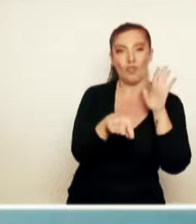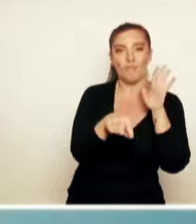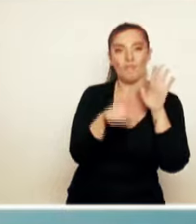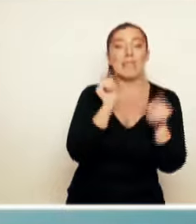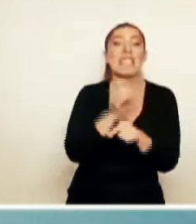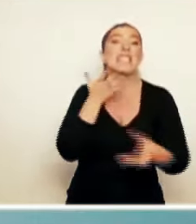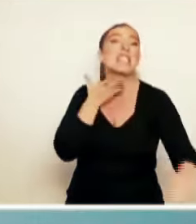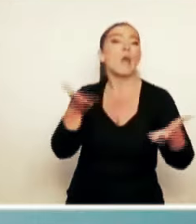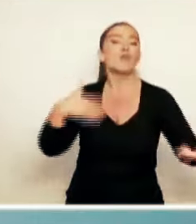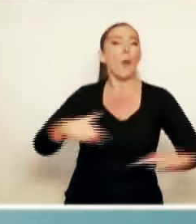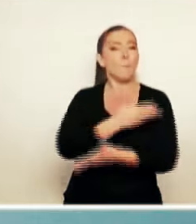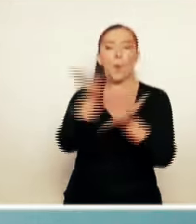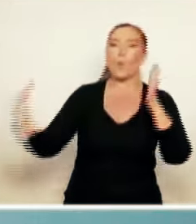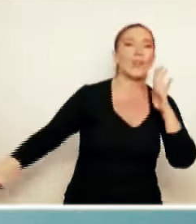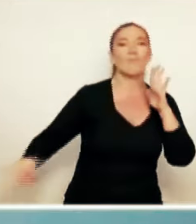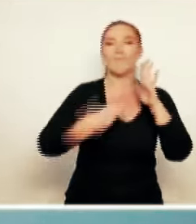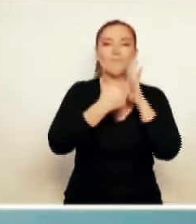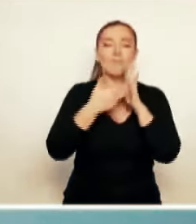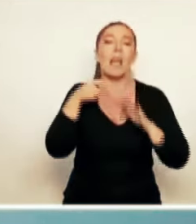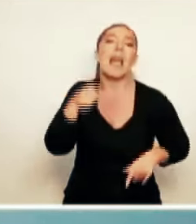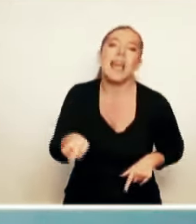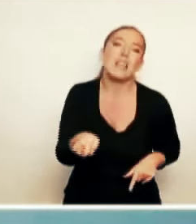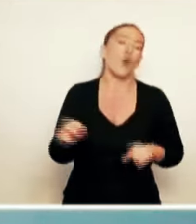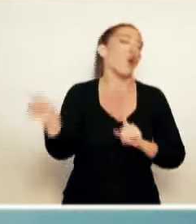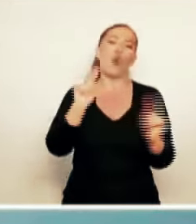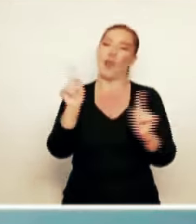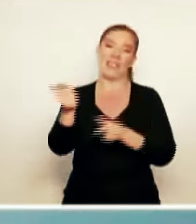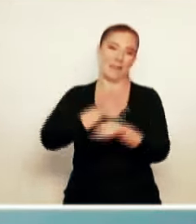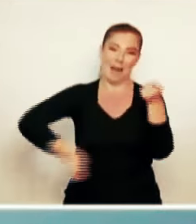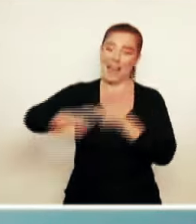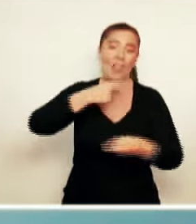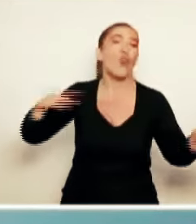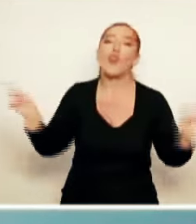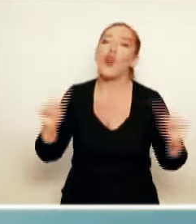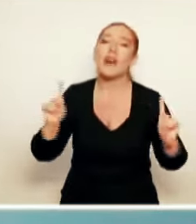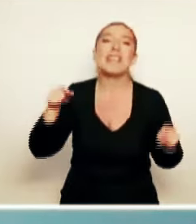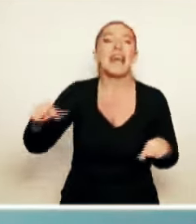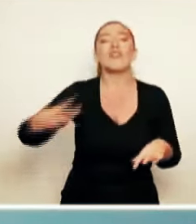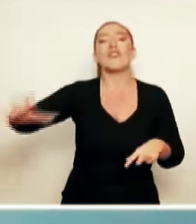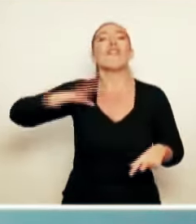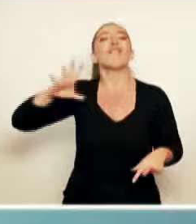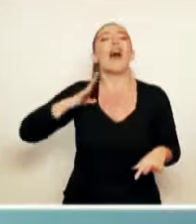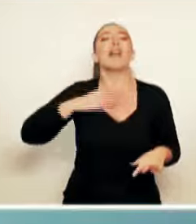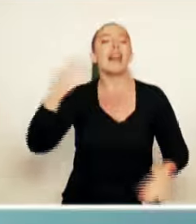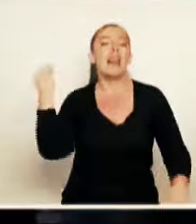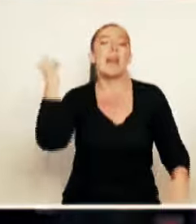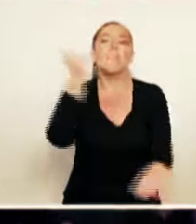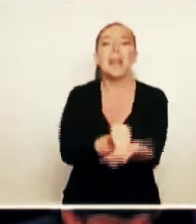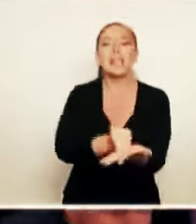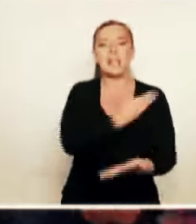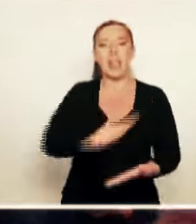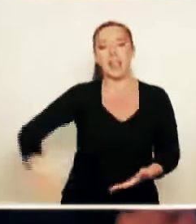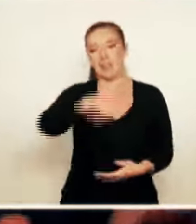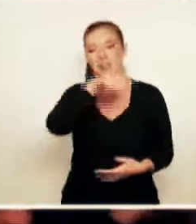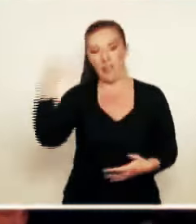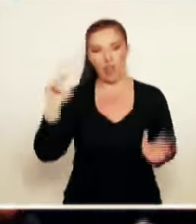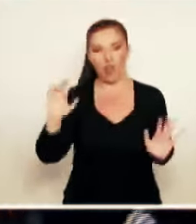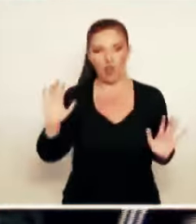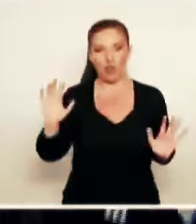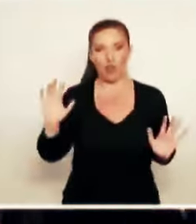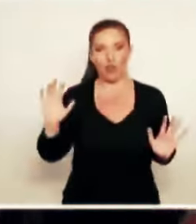y en servicios públicos esenciales, eso no es mercado, eso es ausencia de Estado. Eso es ausencia de